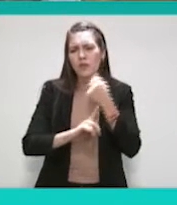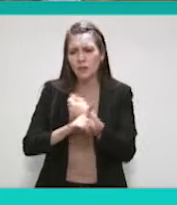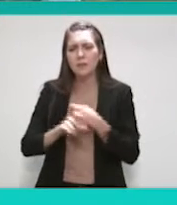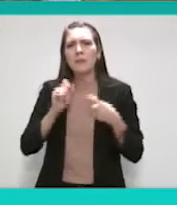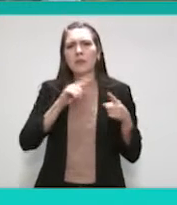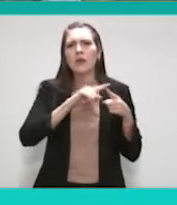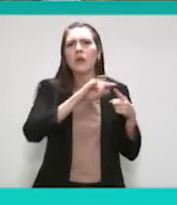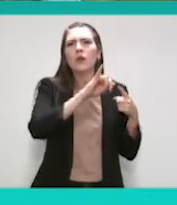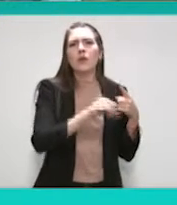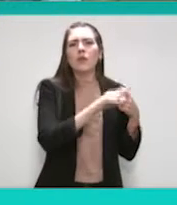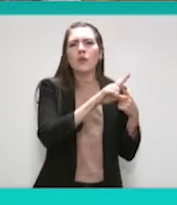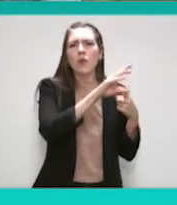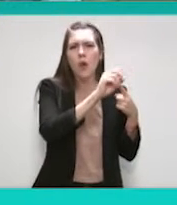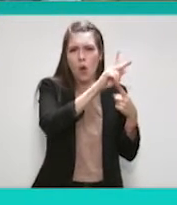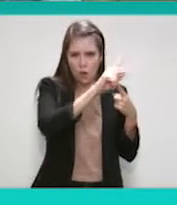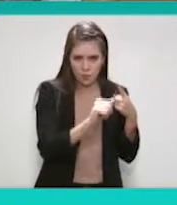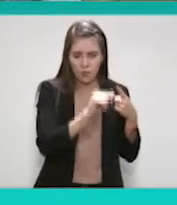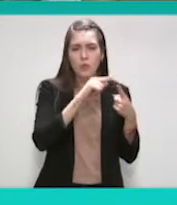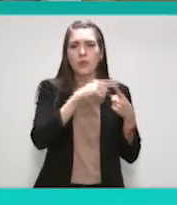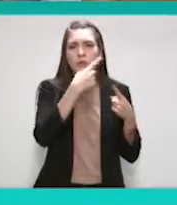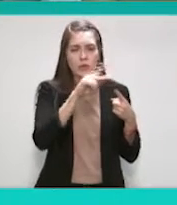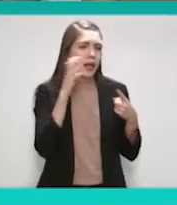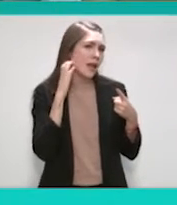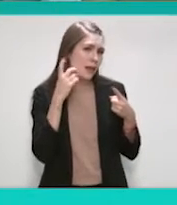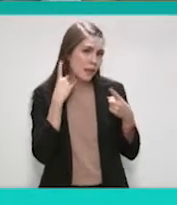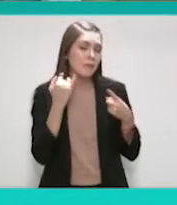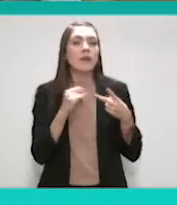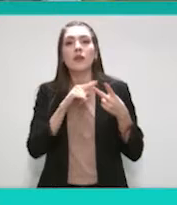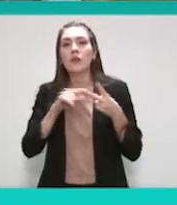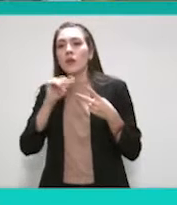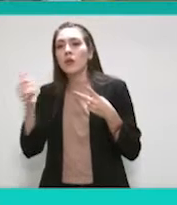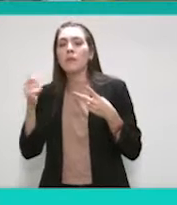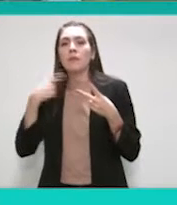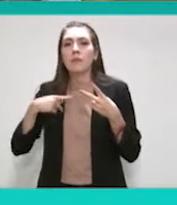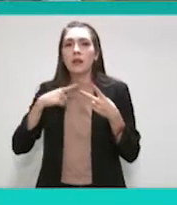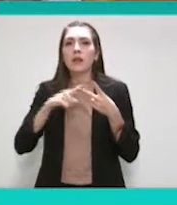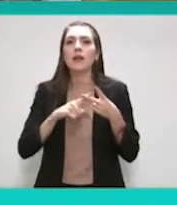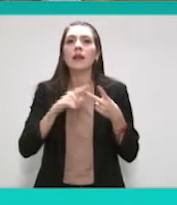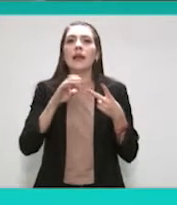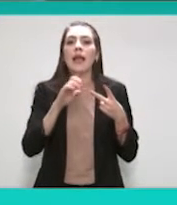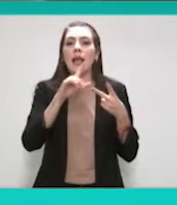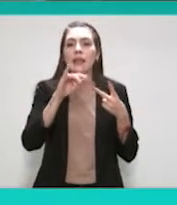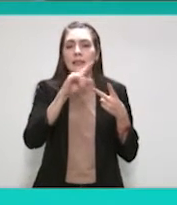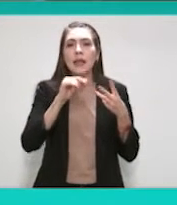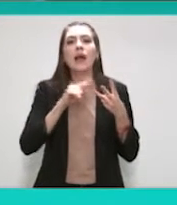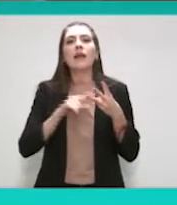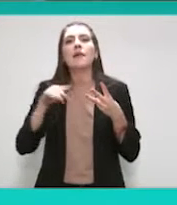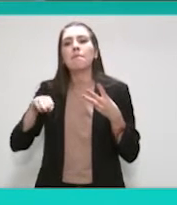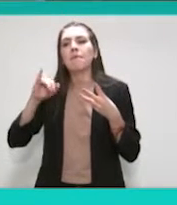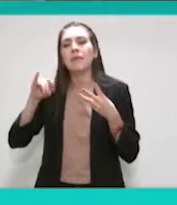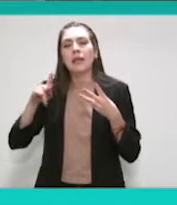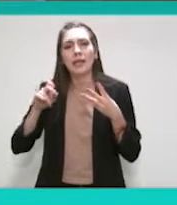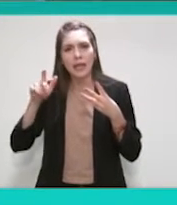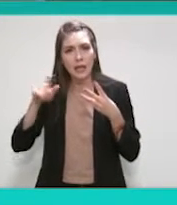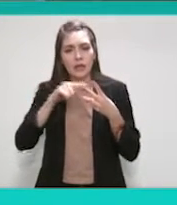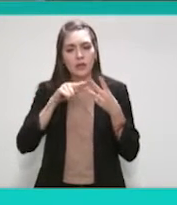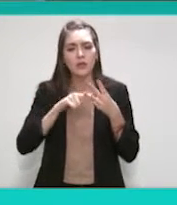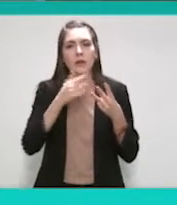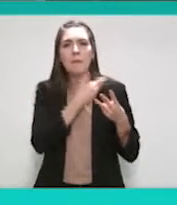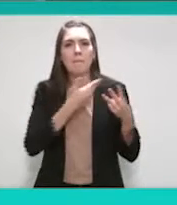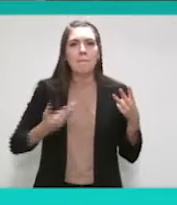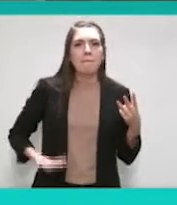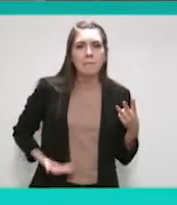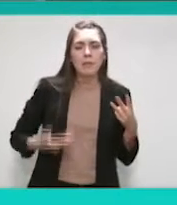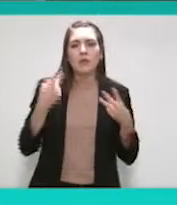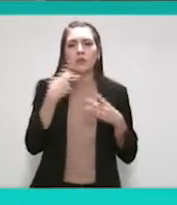política de la cámara de diputados y los ciudadanos yon de luisa y mikel arriola presidente de la federación mexicana de fútbol y la liga